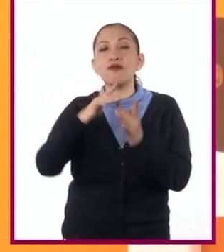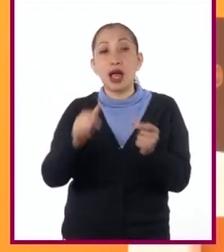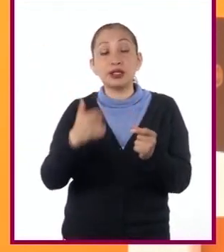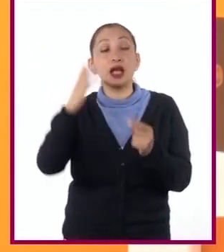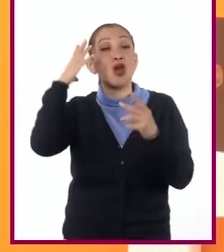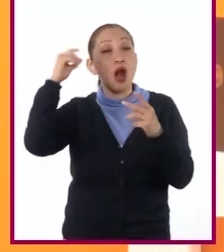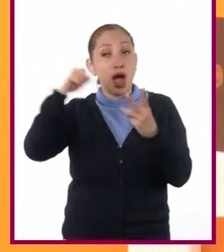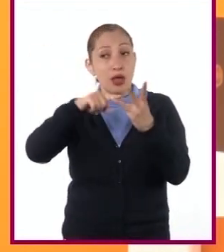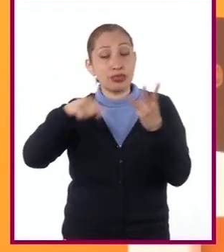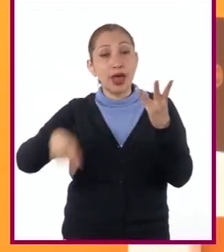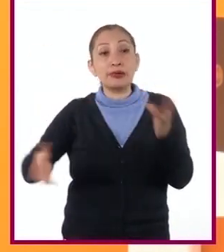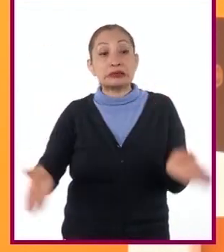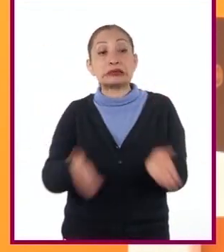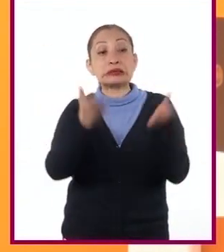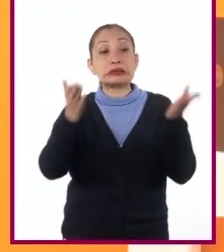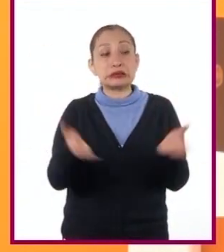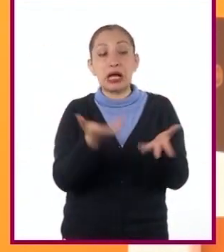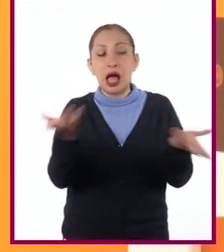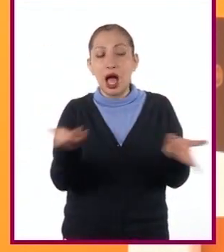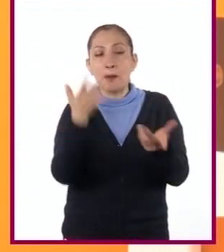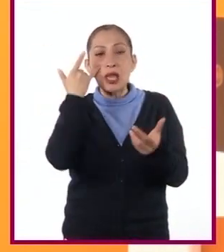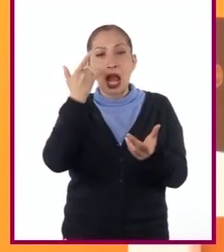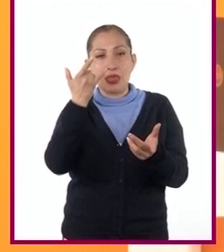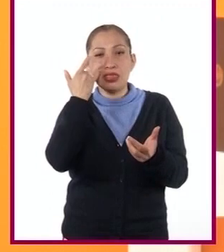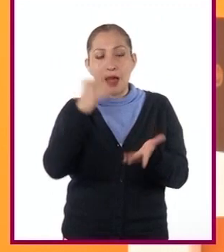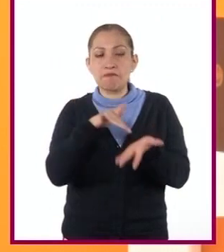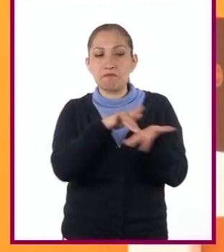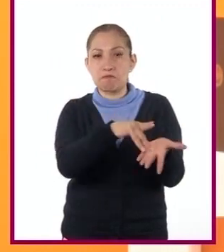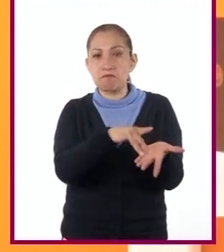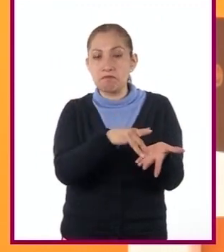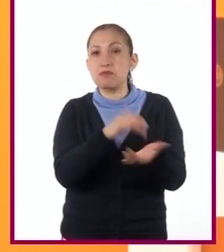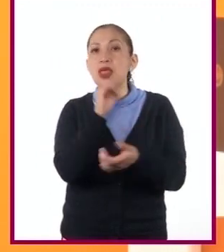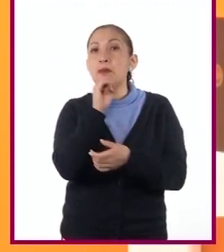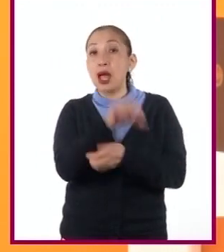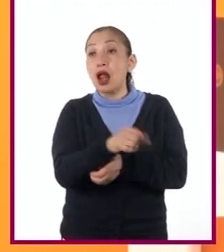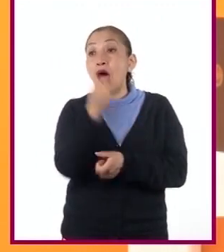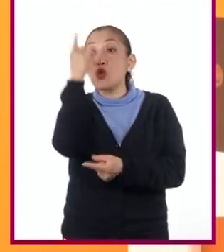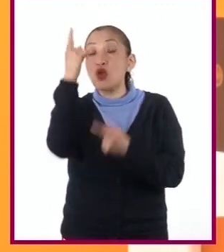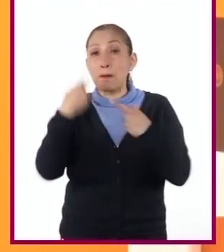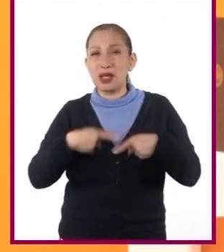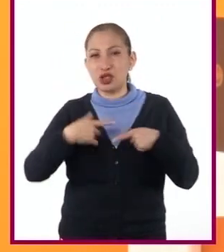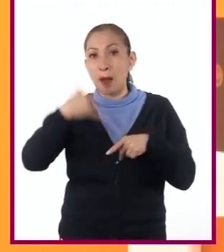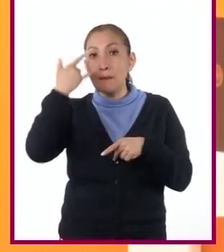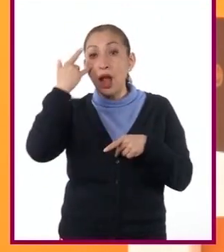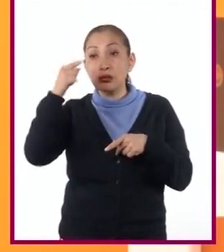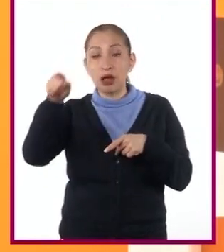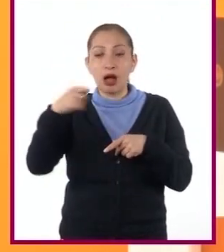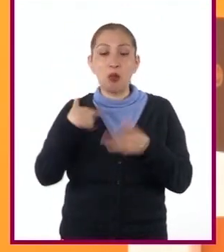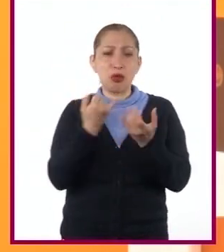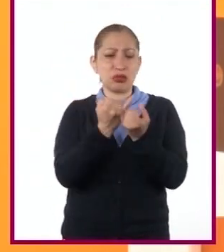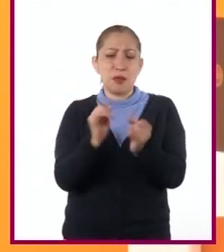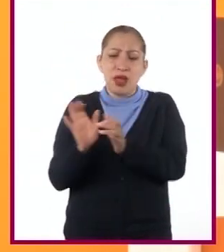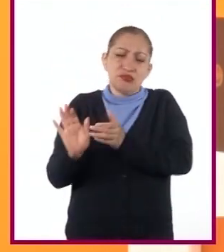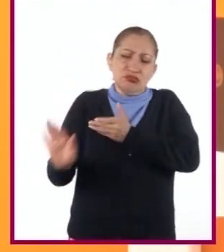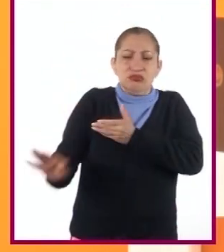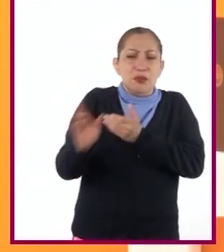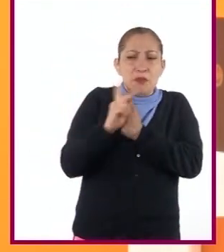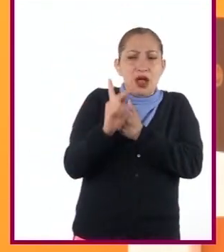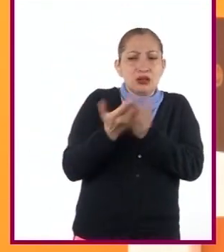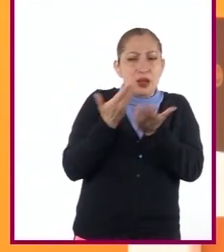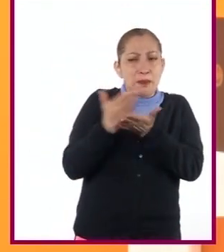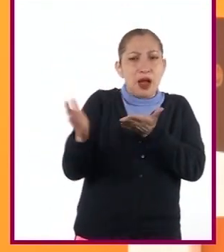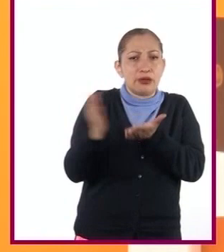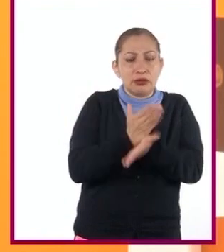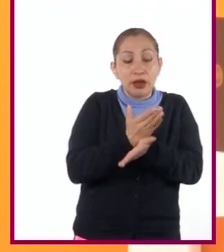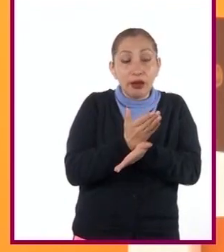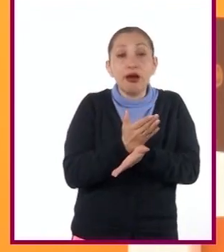y Holanda promovieron esta actividad. Además, algunos piratas eran independientes de las potencias